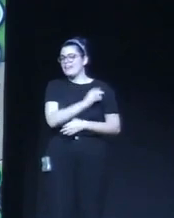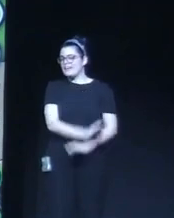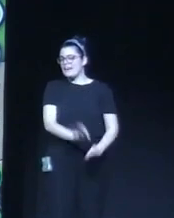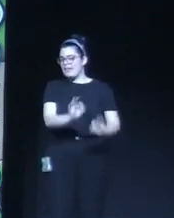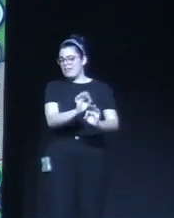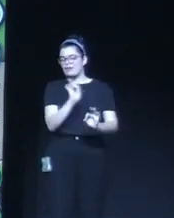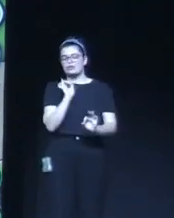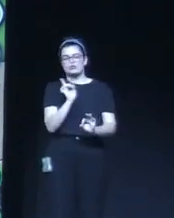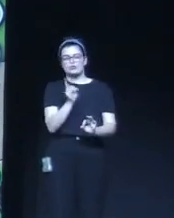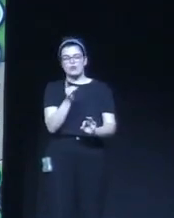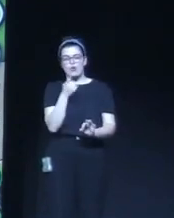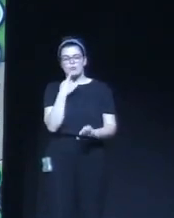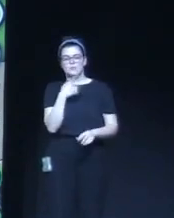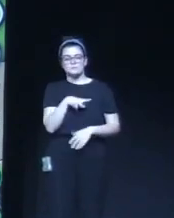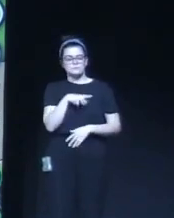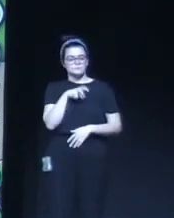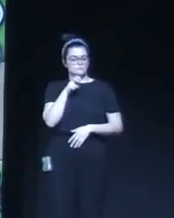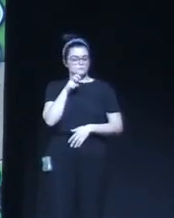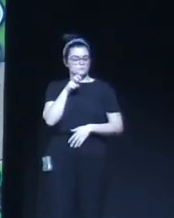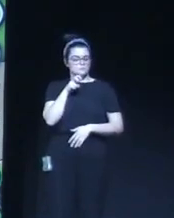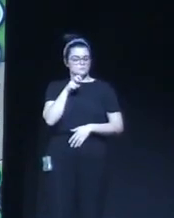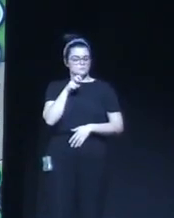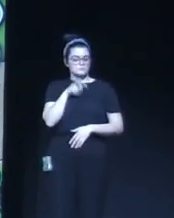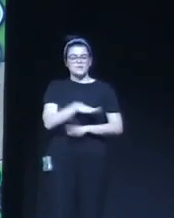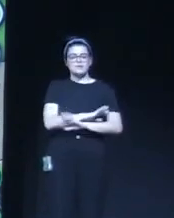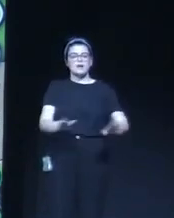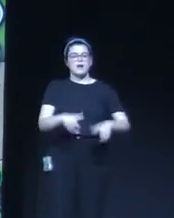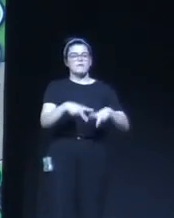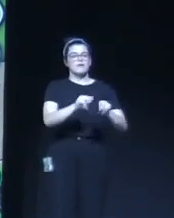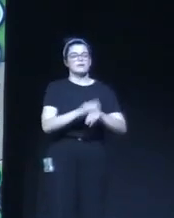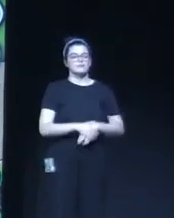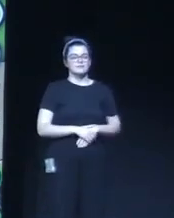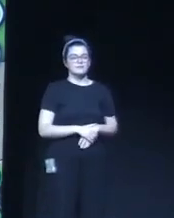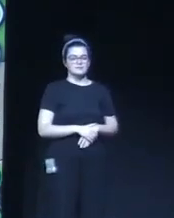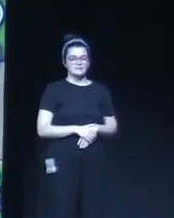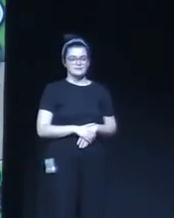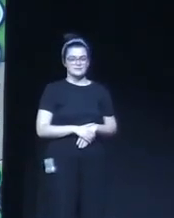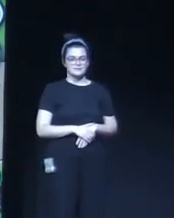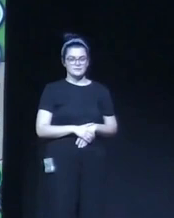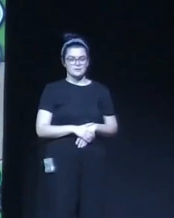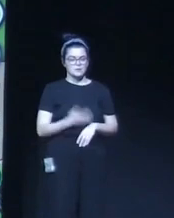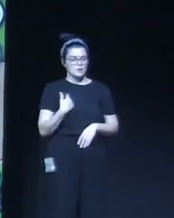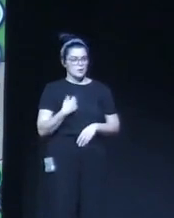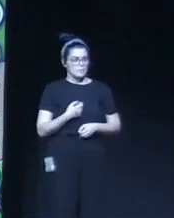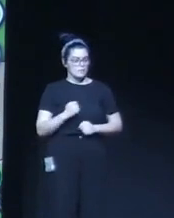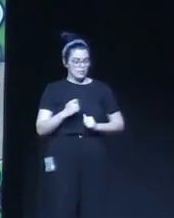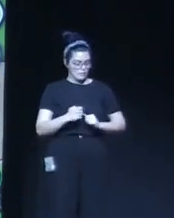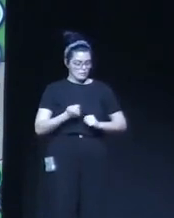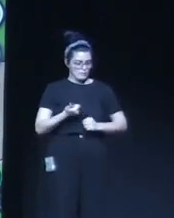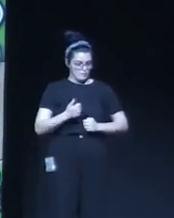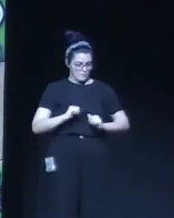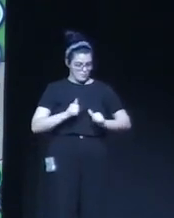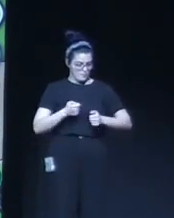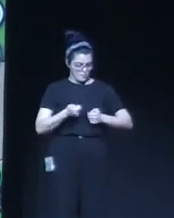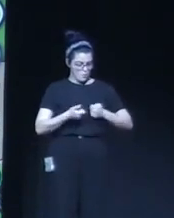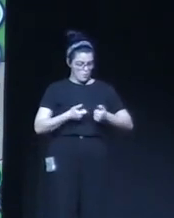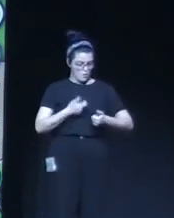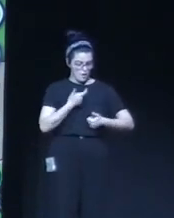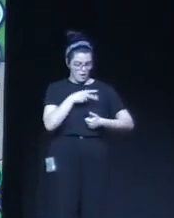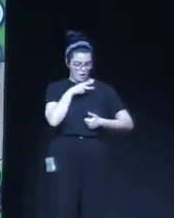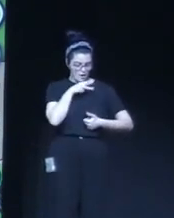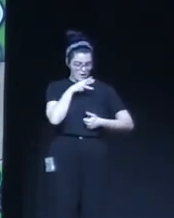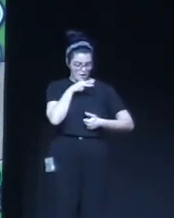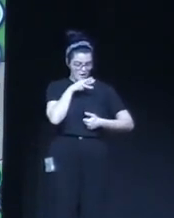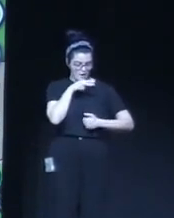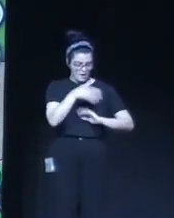que coger respiración y ahí se acaba. Le llegó así la información. Pues me dio por hablar y venga. Y claro, me callaba